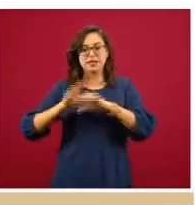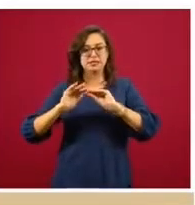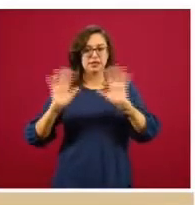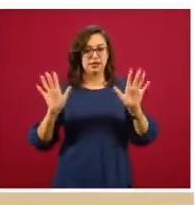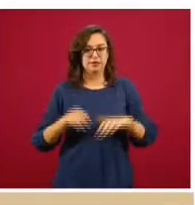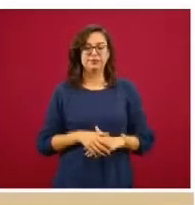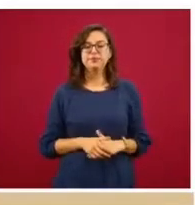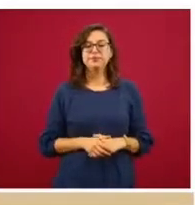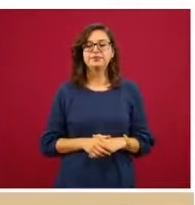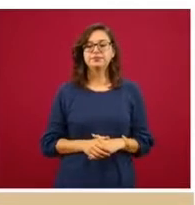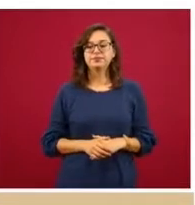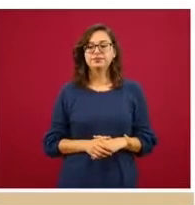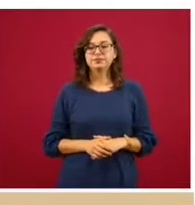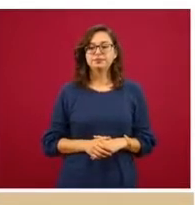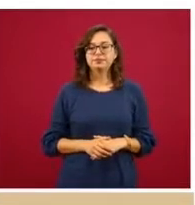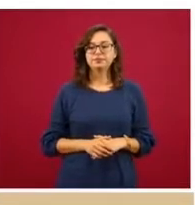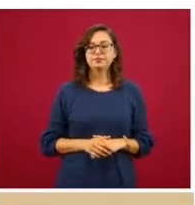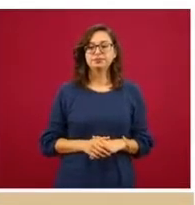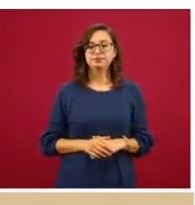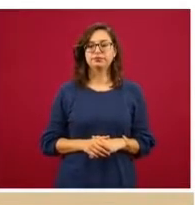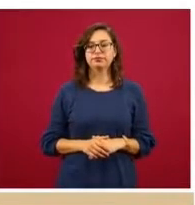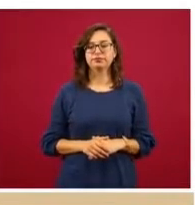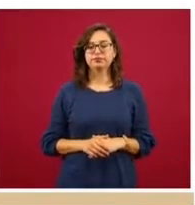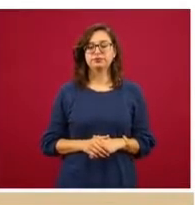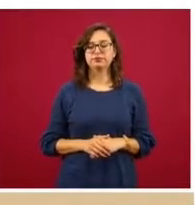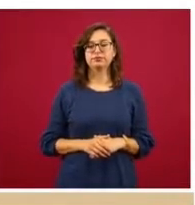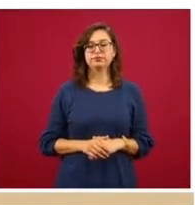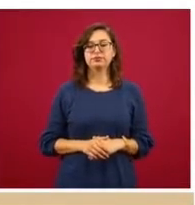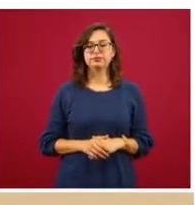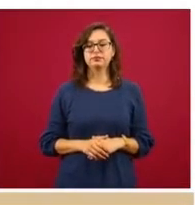dan. La siguiente, por favor.